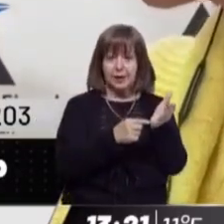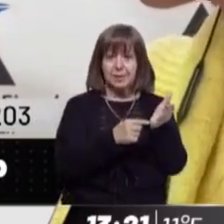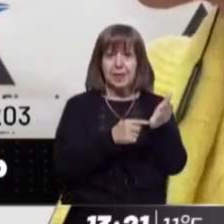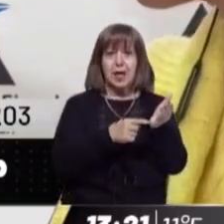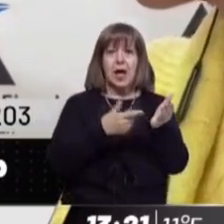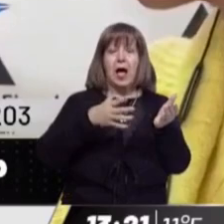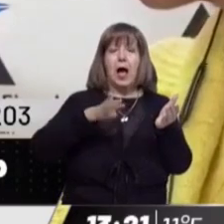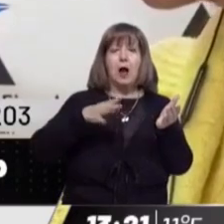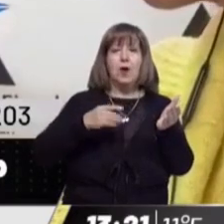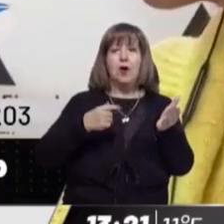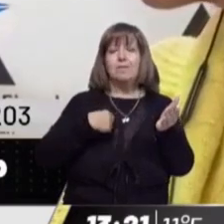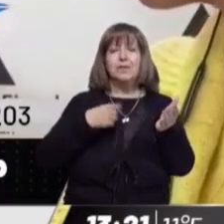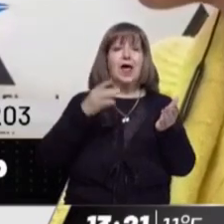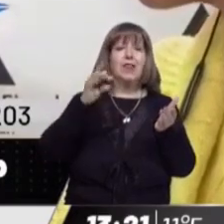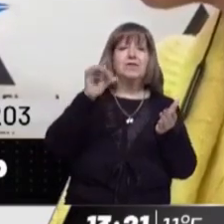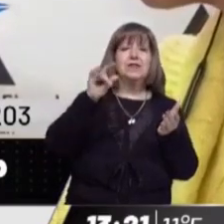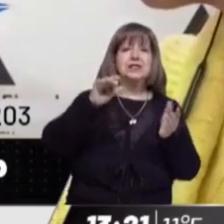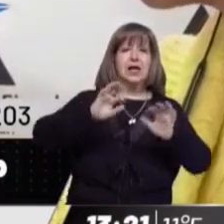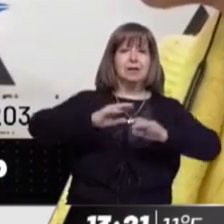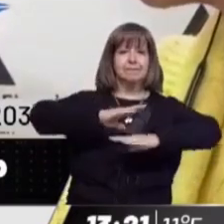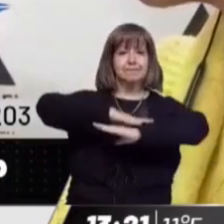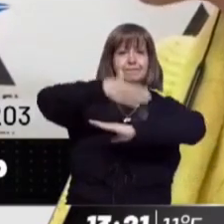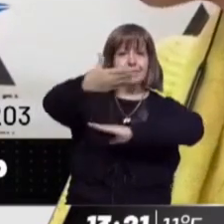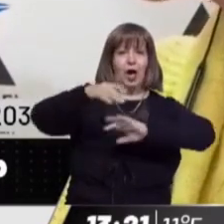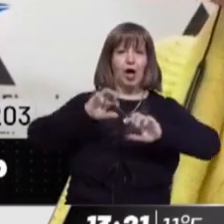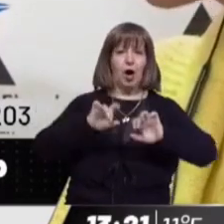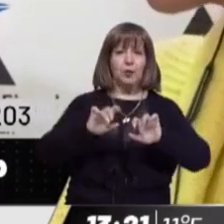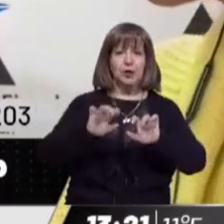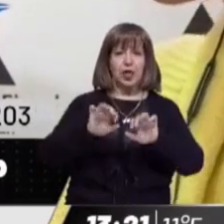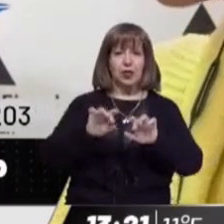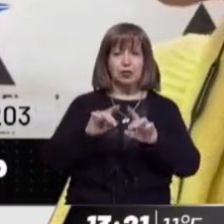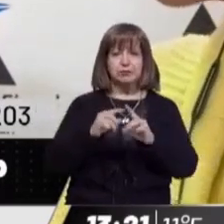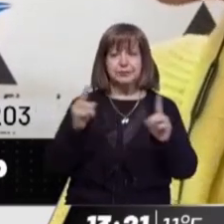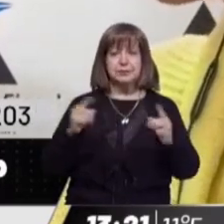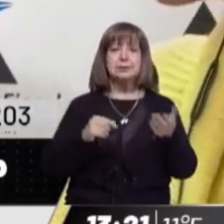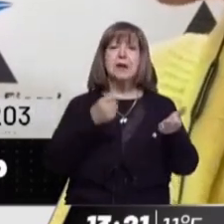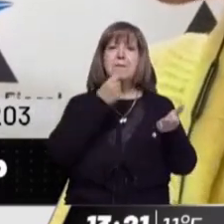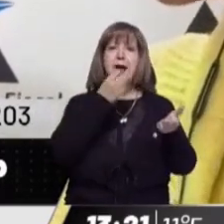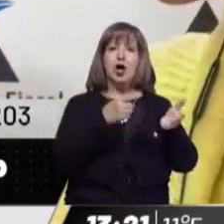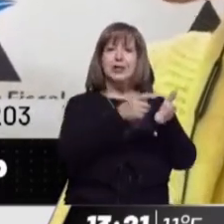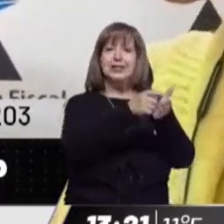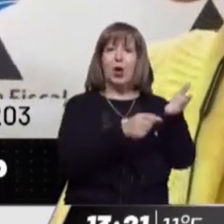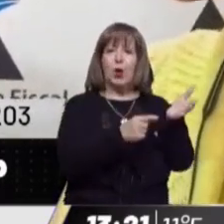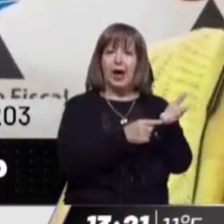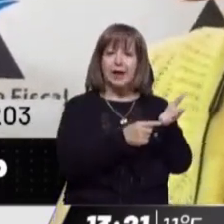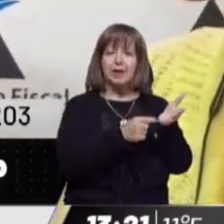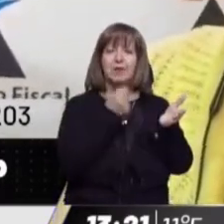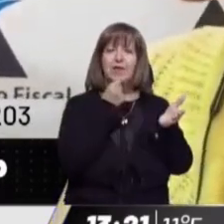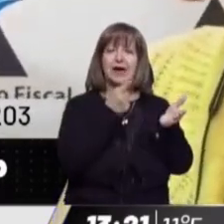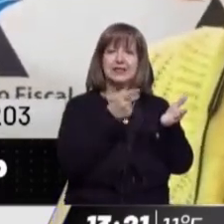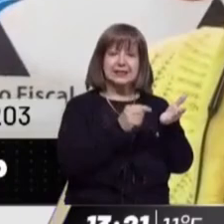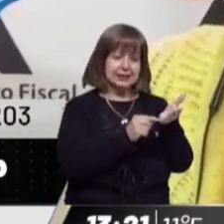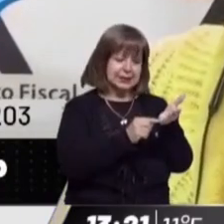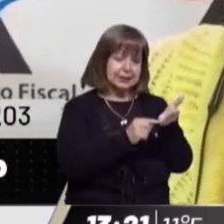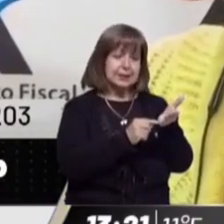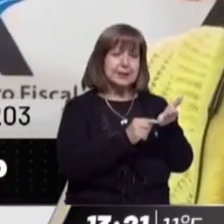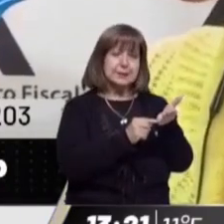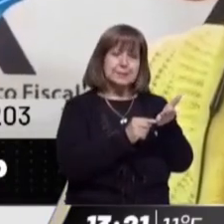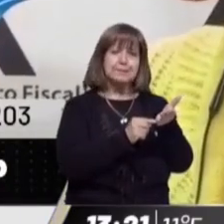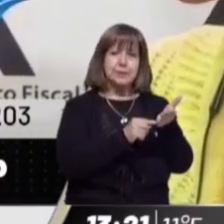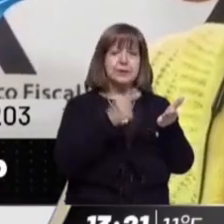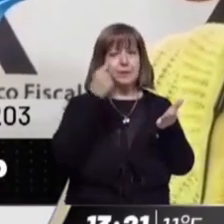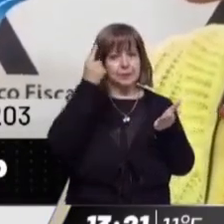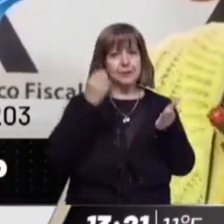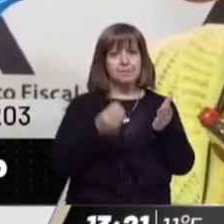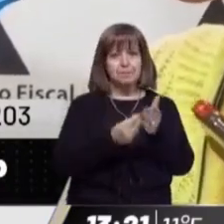difícil manejar una computadora a algunos, pero el celular lo sabe manejar todo el mundo. Bueno, hemos generado